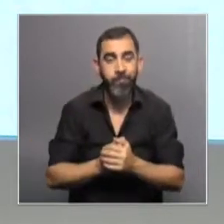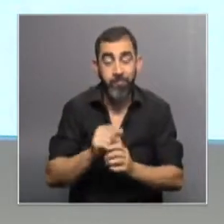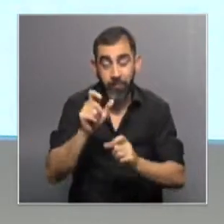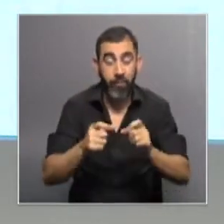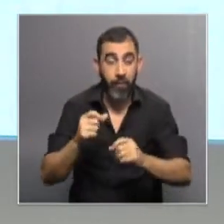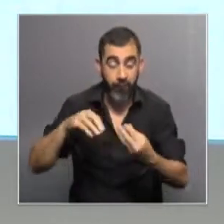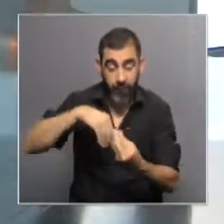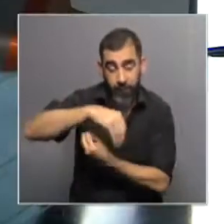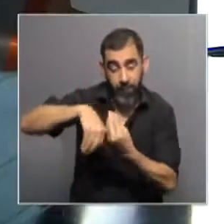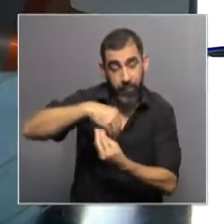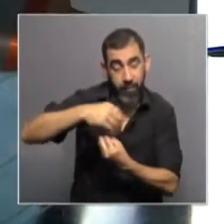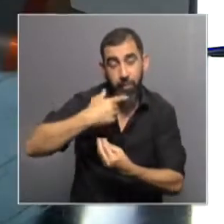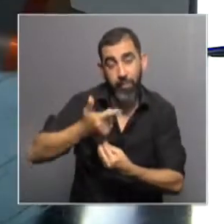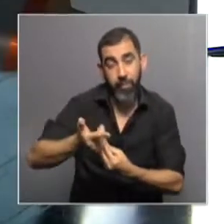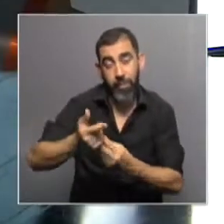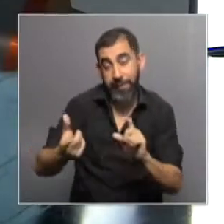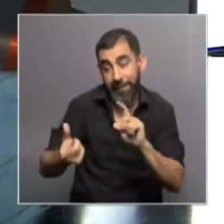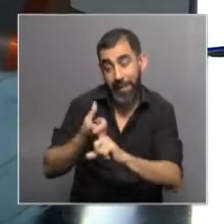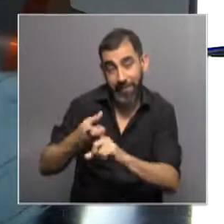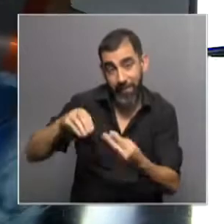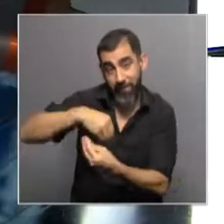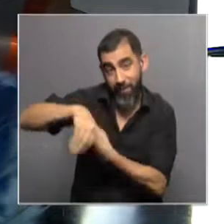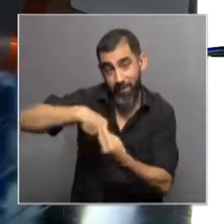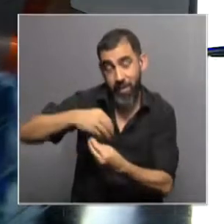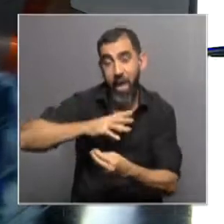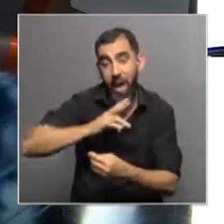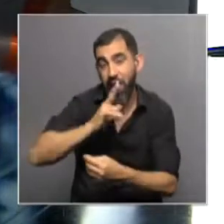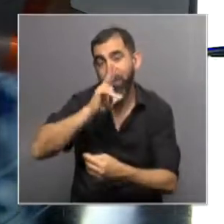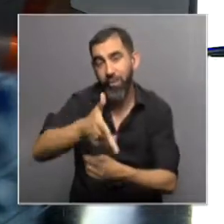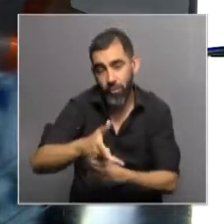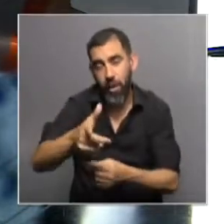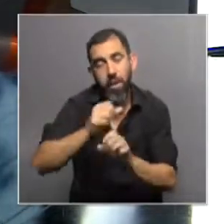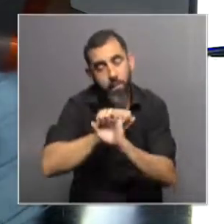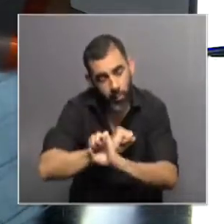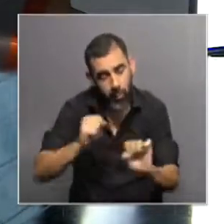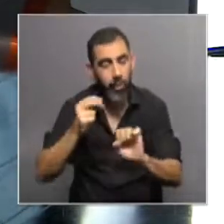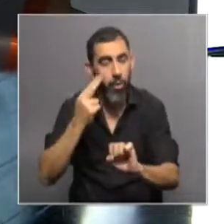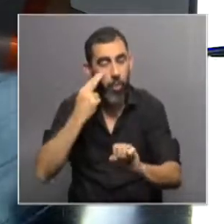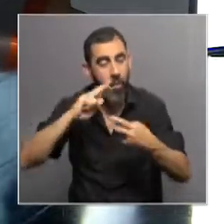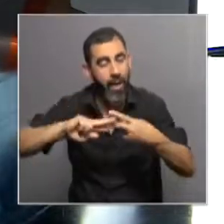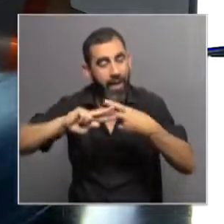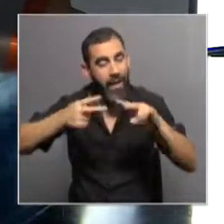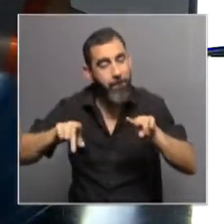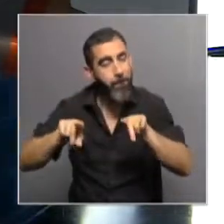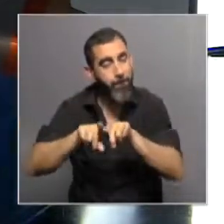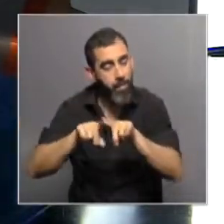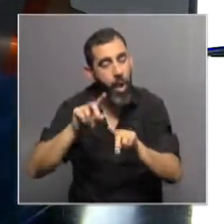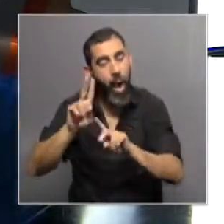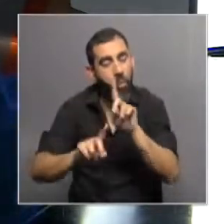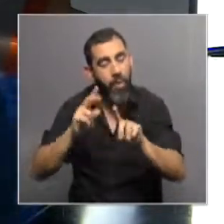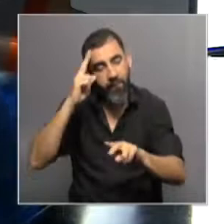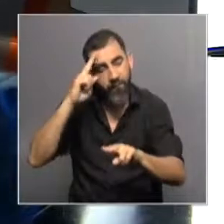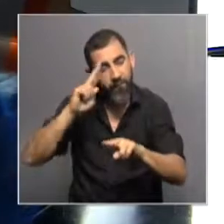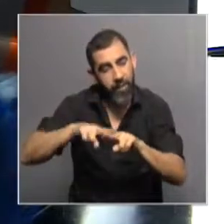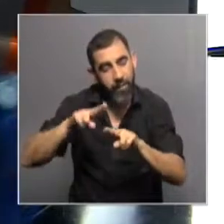parientes, más habitualmente, se casa, ¿verdad? Y tienen hijos, ahí aumentan los genes comunes, se aumentan determinadas patologías